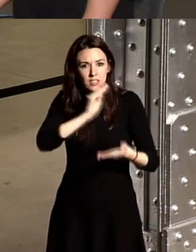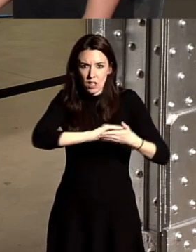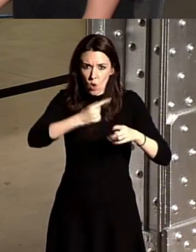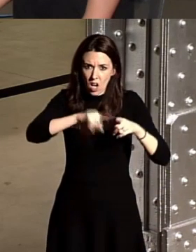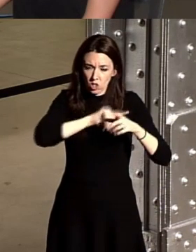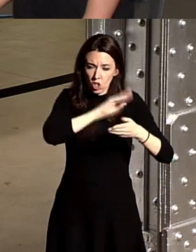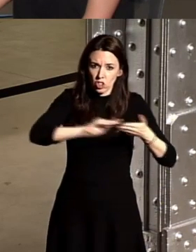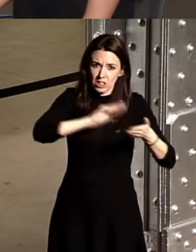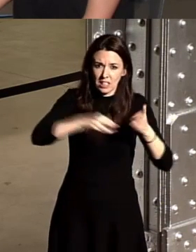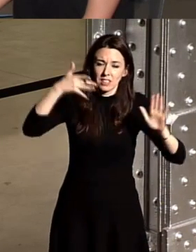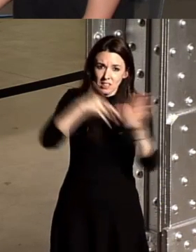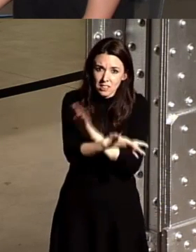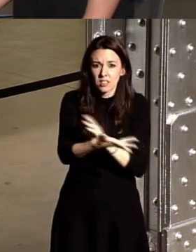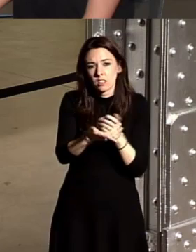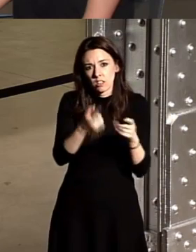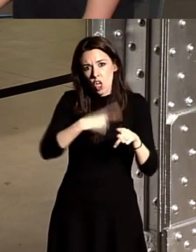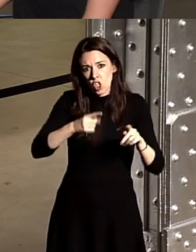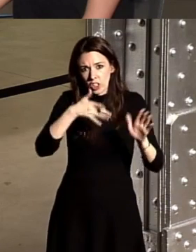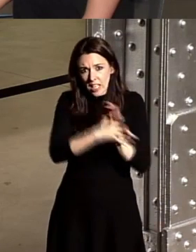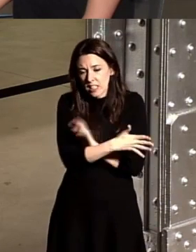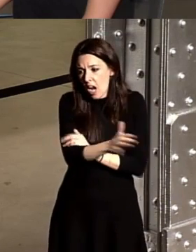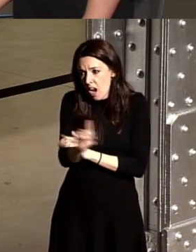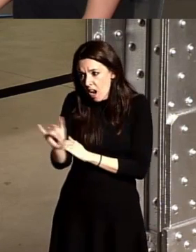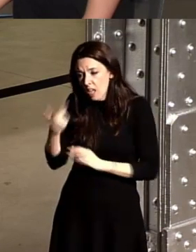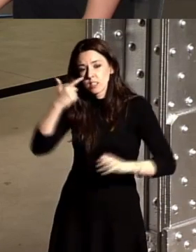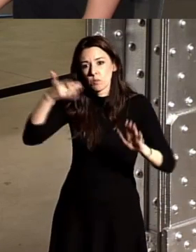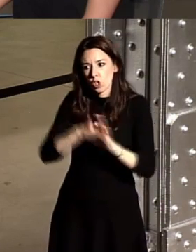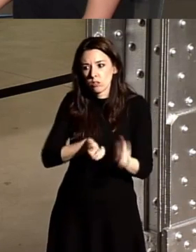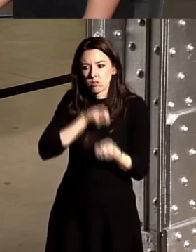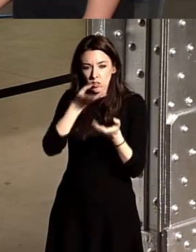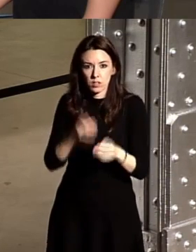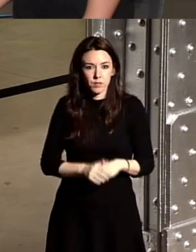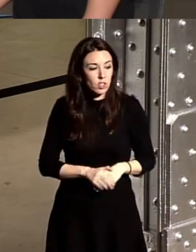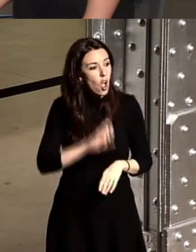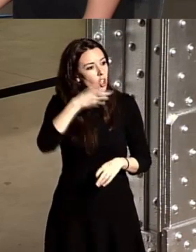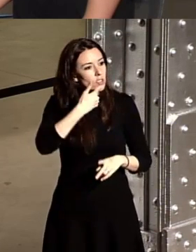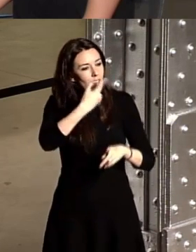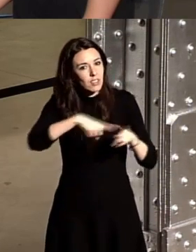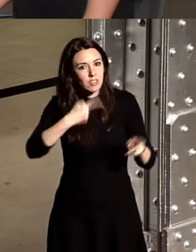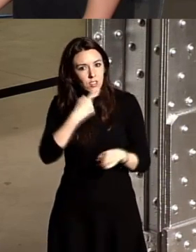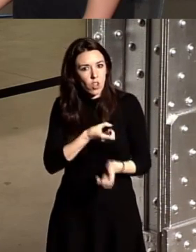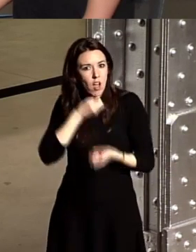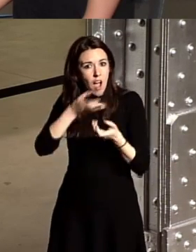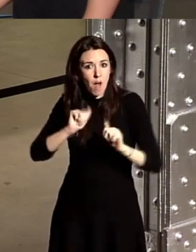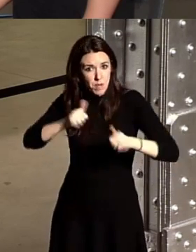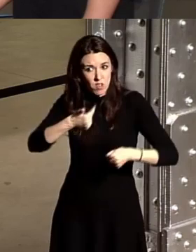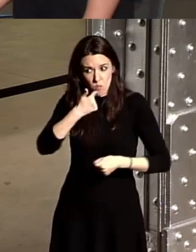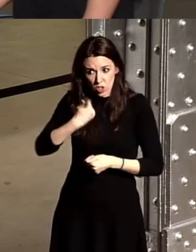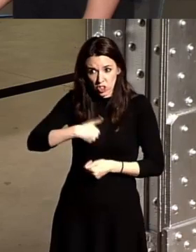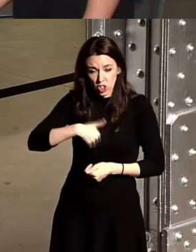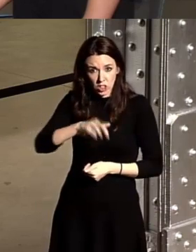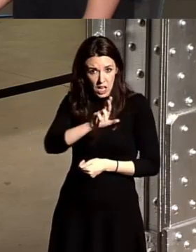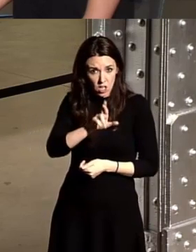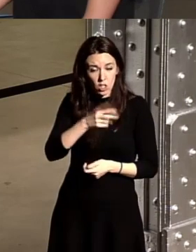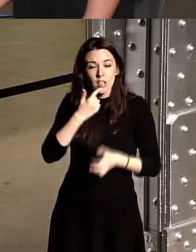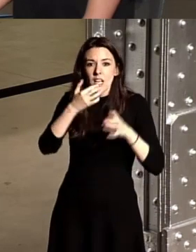cosas, explicar las cosas alrededor. Otra cosa que dices, que has citado tú, Blanca Rosa, al principio, que es una discusión